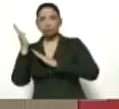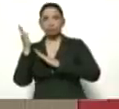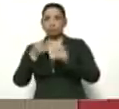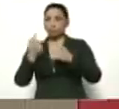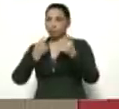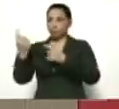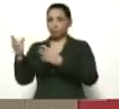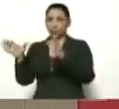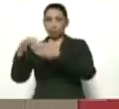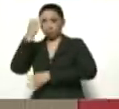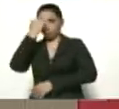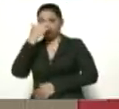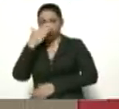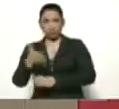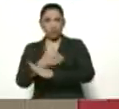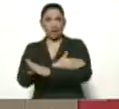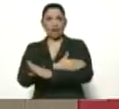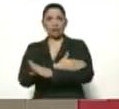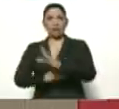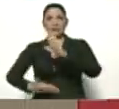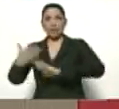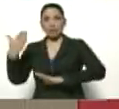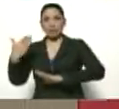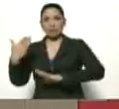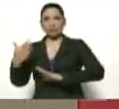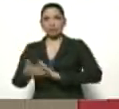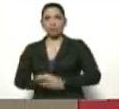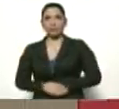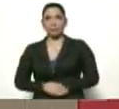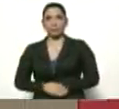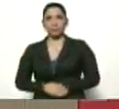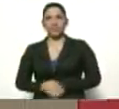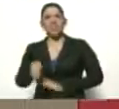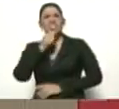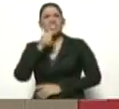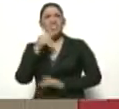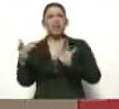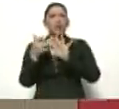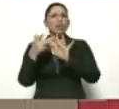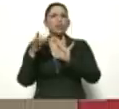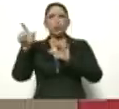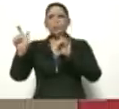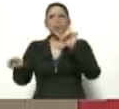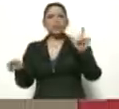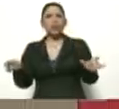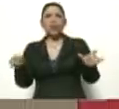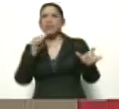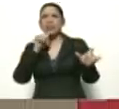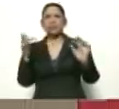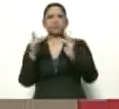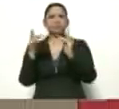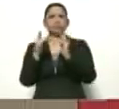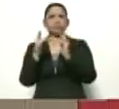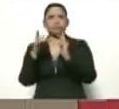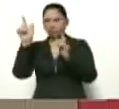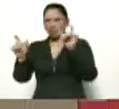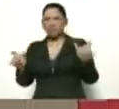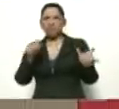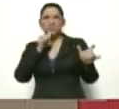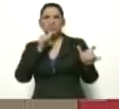mercenarios antes de salir de la península de la guajira y quien los contactó a ambos que los conectó a pepper hoy ahora